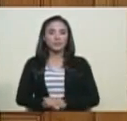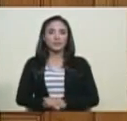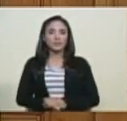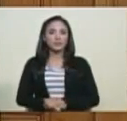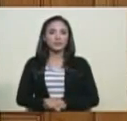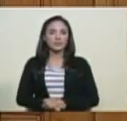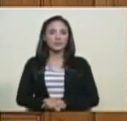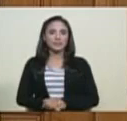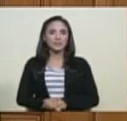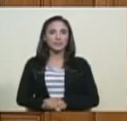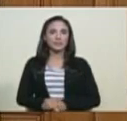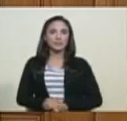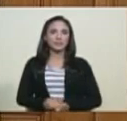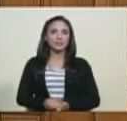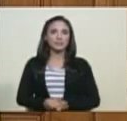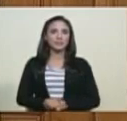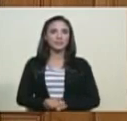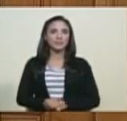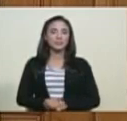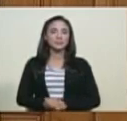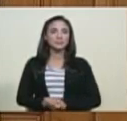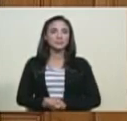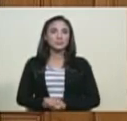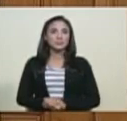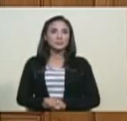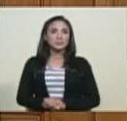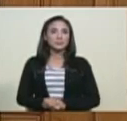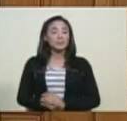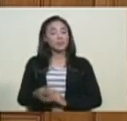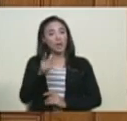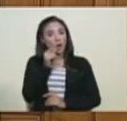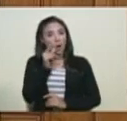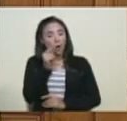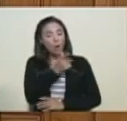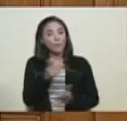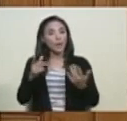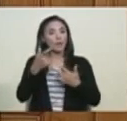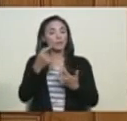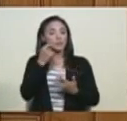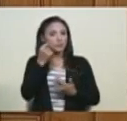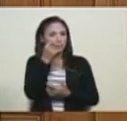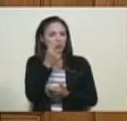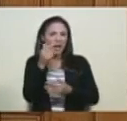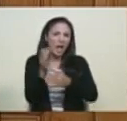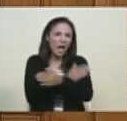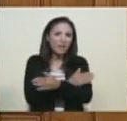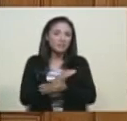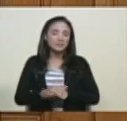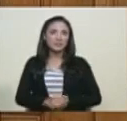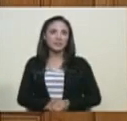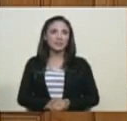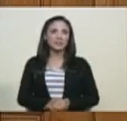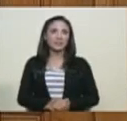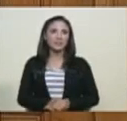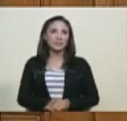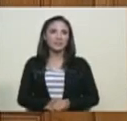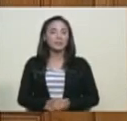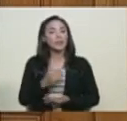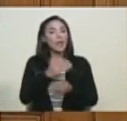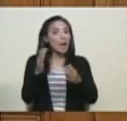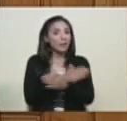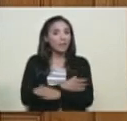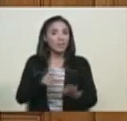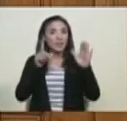Mariano Rajoy le preguntó por Venezuela y Juan Manuel Santos le contestó que antes que él se fuera del gobierno, el 7 de